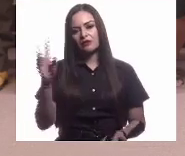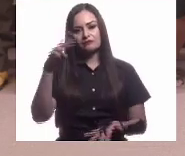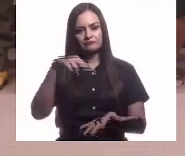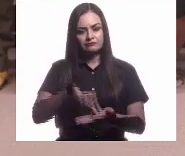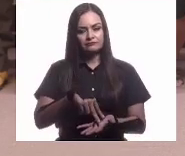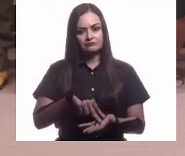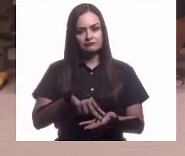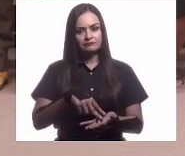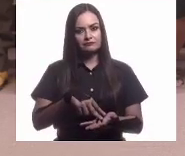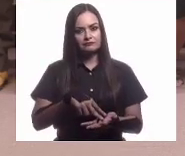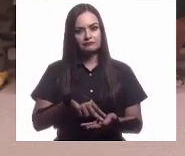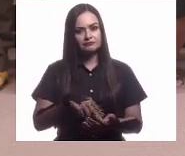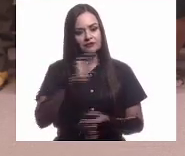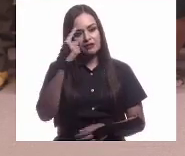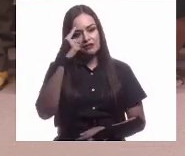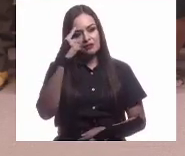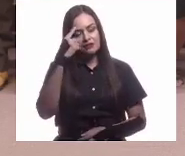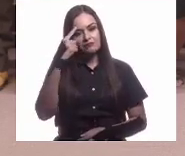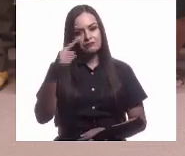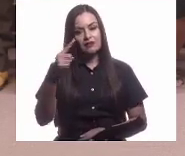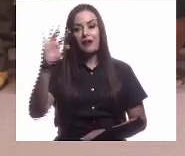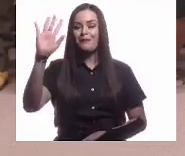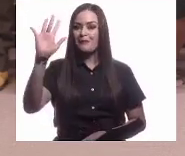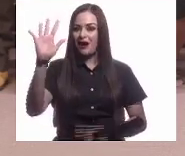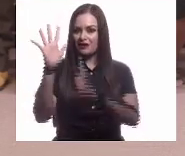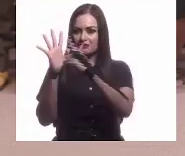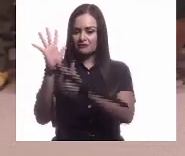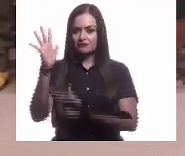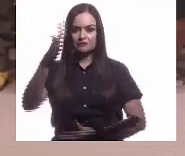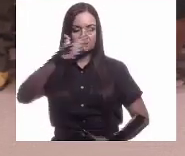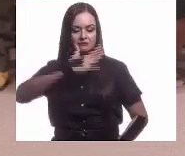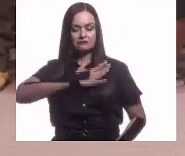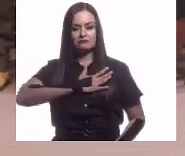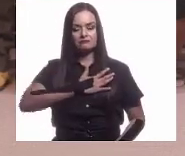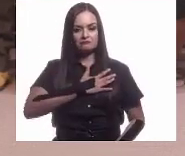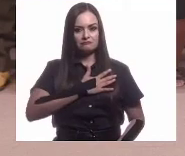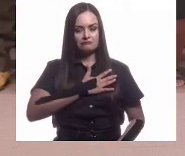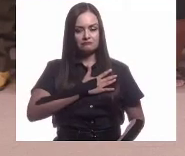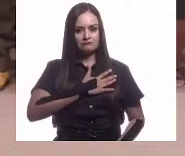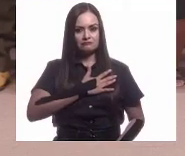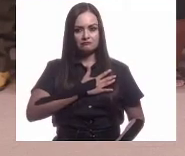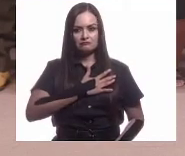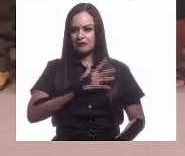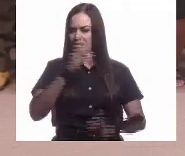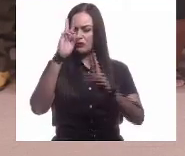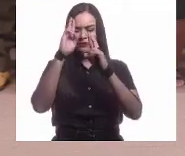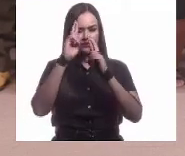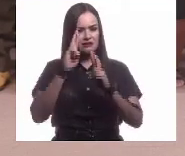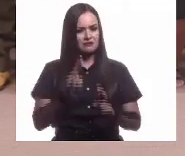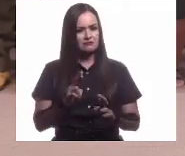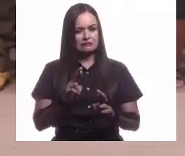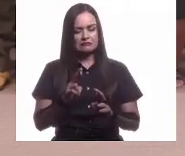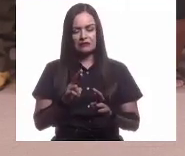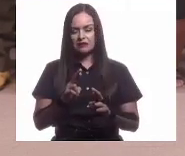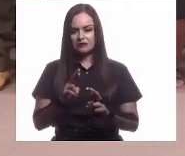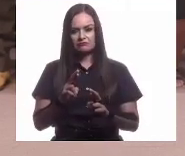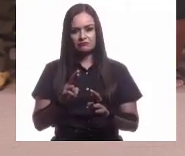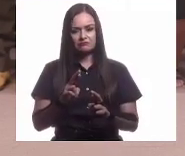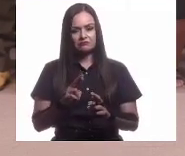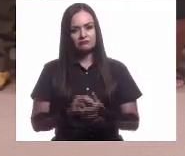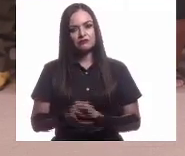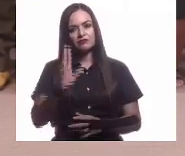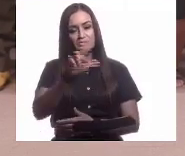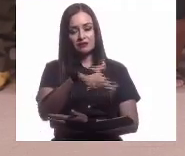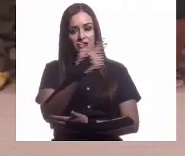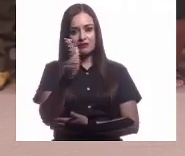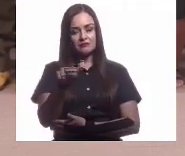para dar paso con la palma de la mano derecha sobre el pecho a la altura del corazón, con todo respeto, solemnidad y devoción, entonemos